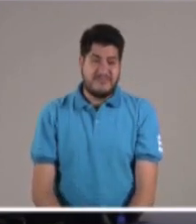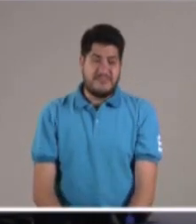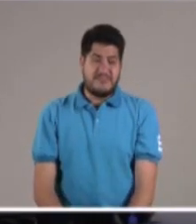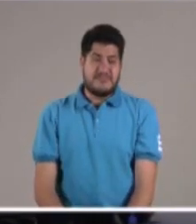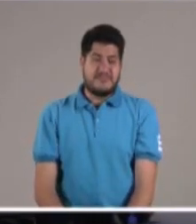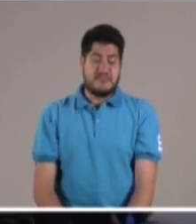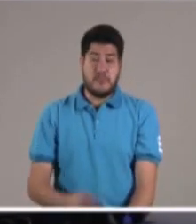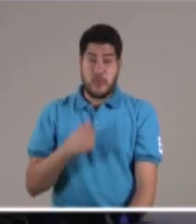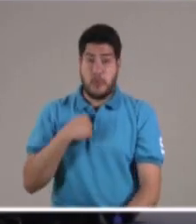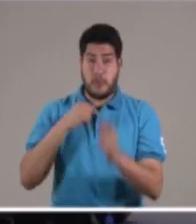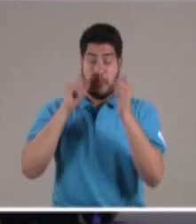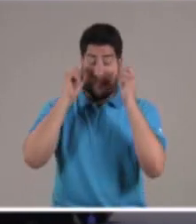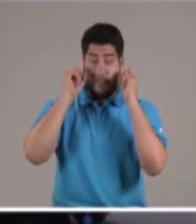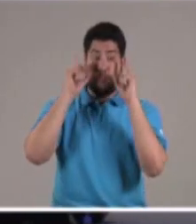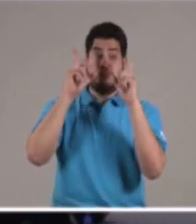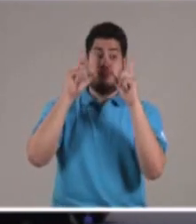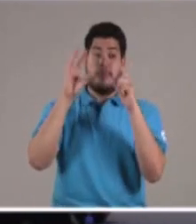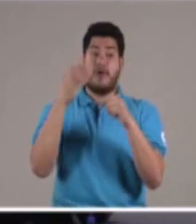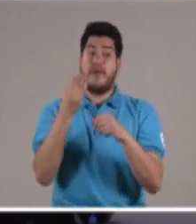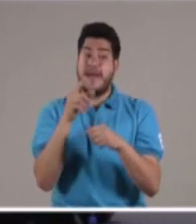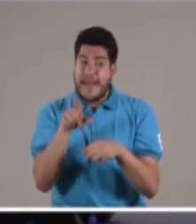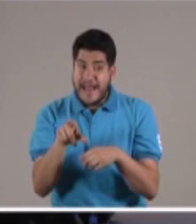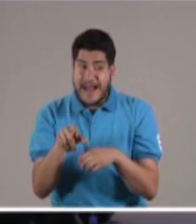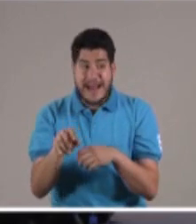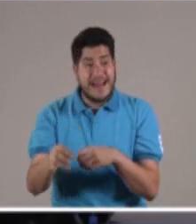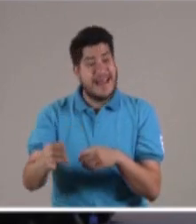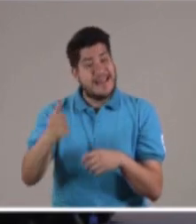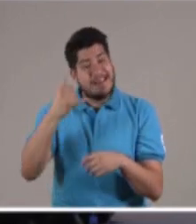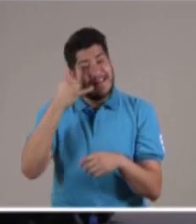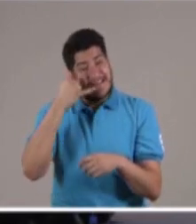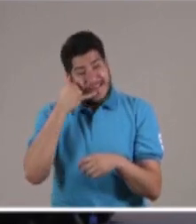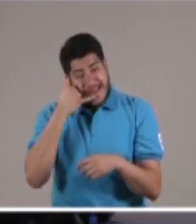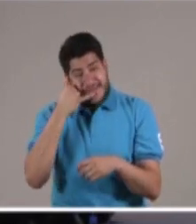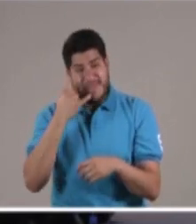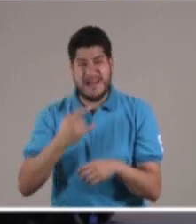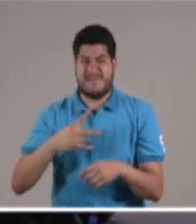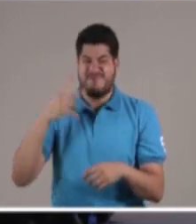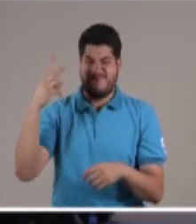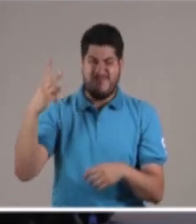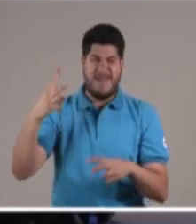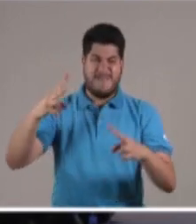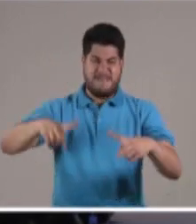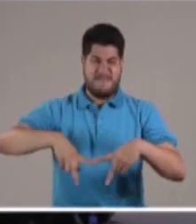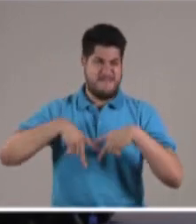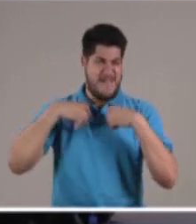me asombró que tuviera el valor